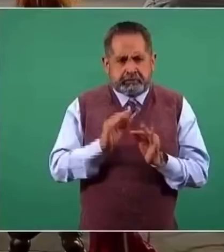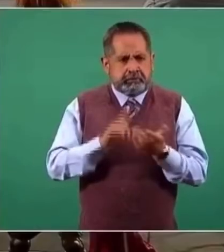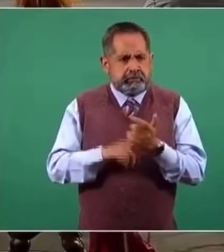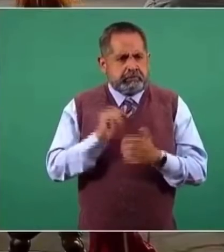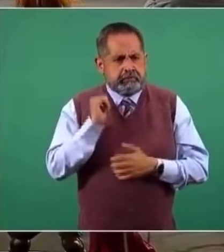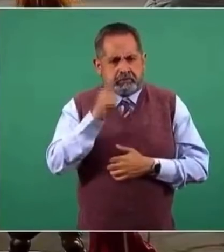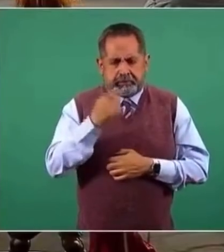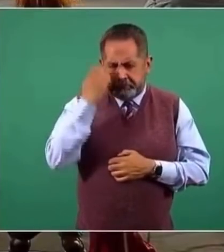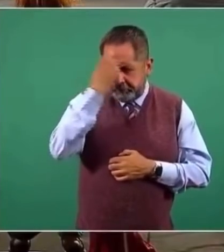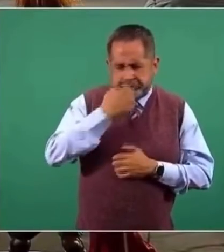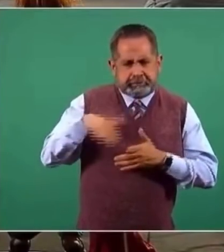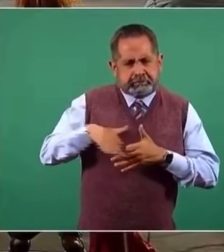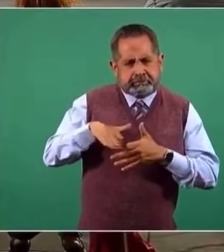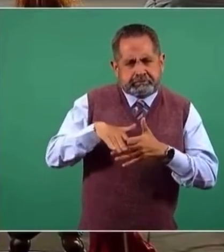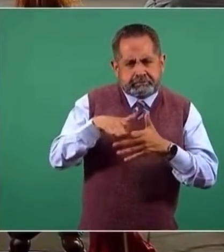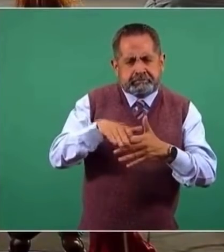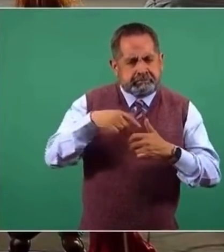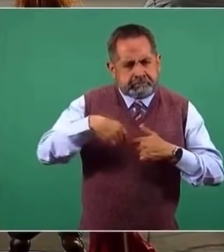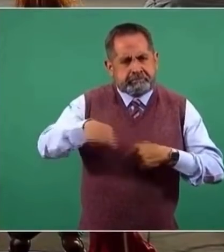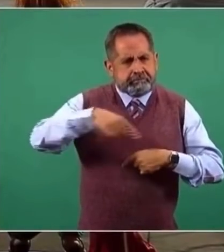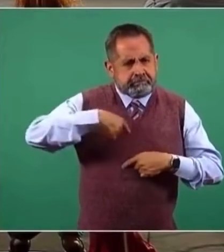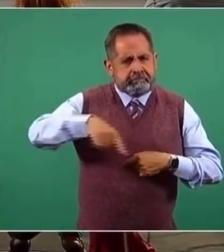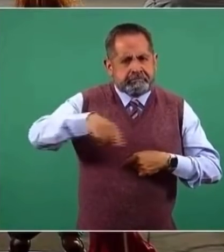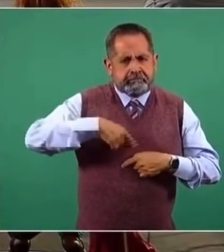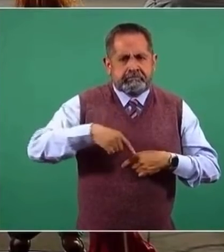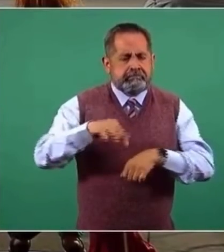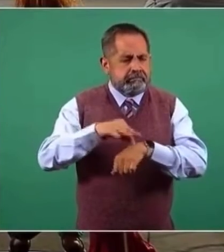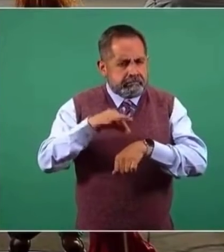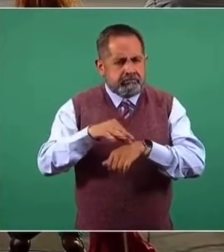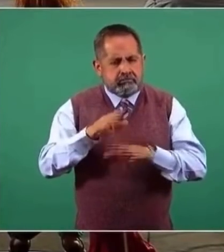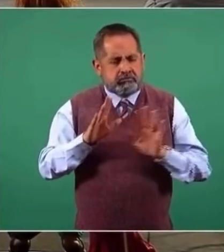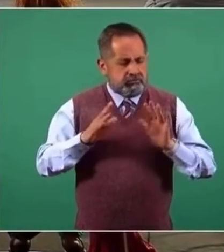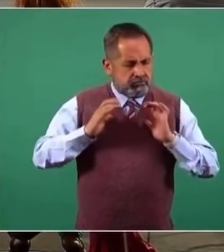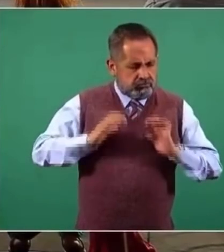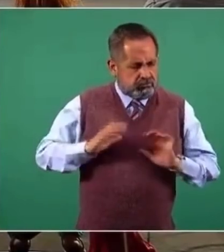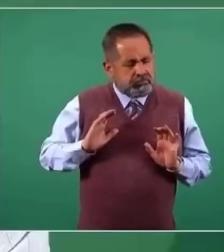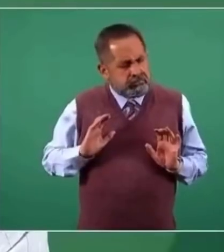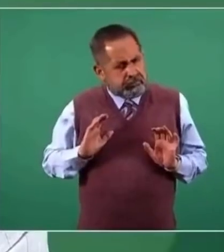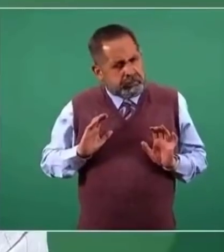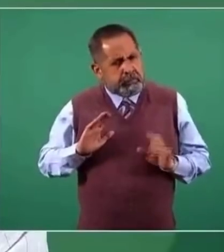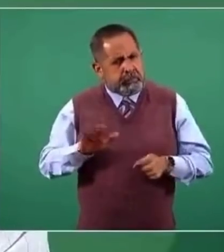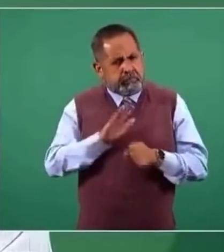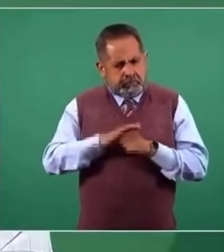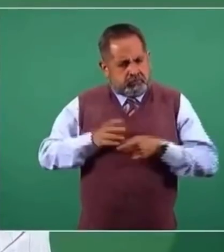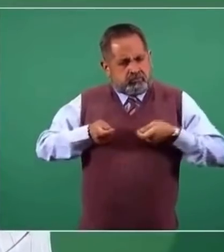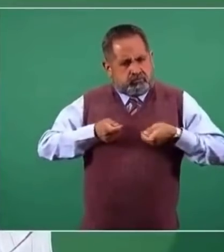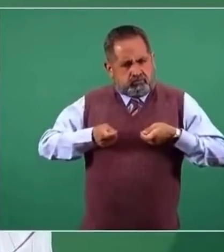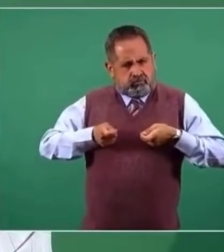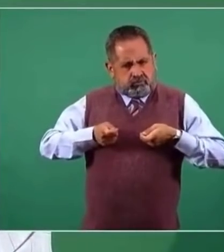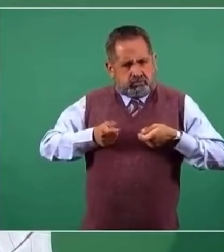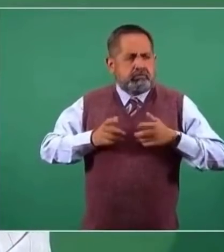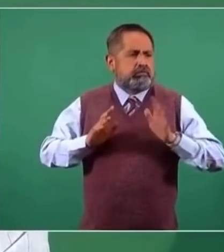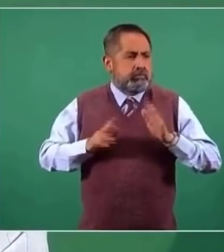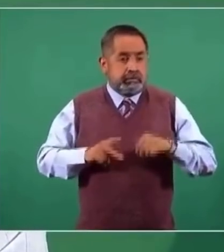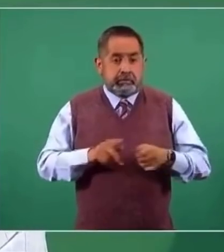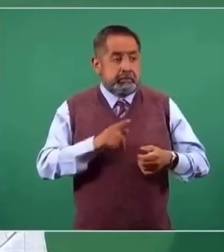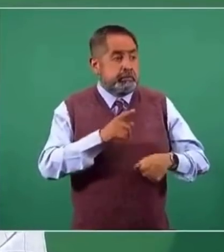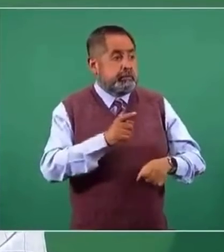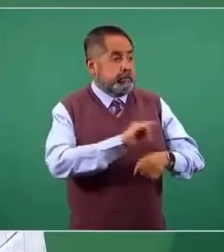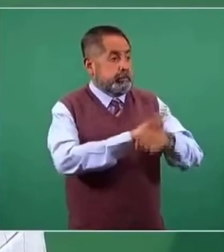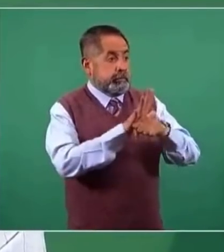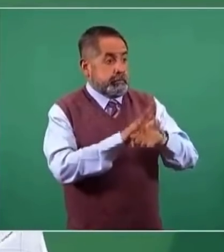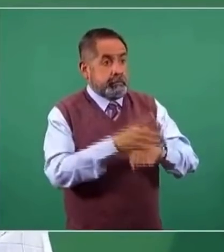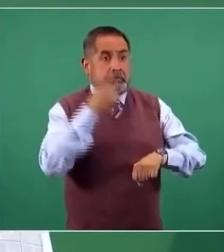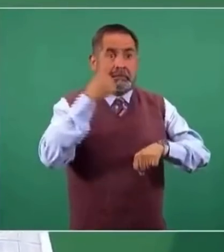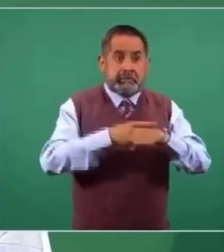sus revisiones periódicas y por lo tanto se considera una persona que está bajo control, el nivel de riesgo disminuye